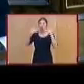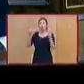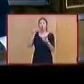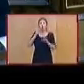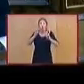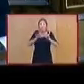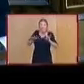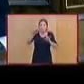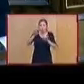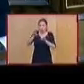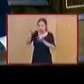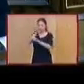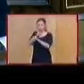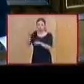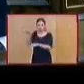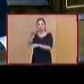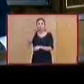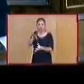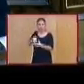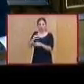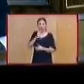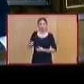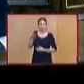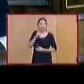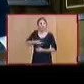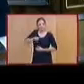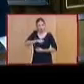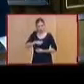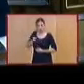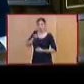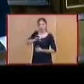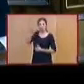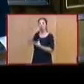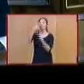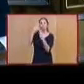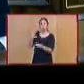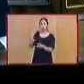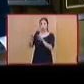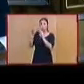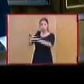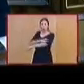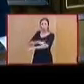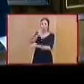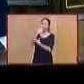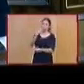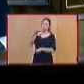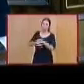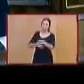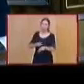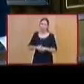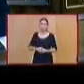solo a la continental. Europa siempre lo ha entendido y esperamos que su gobierno lo haga. Los nacionalistas canarios